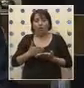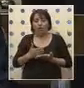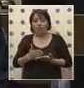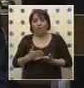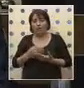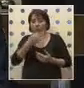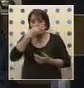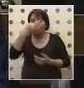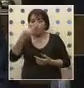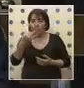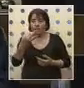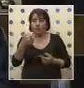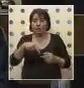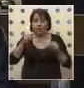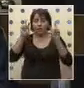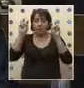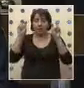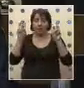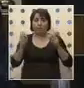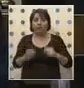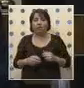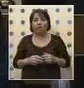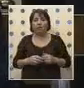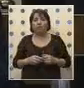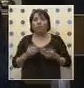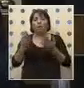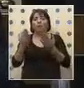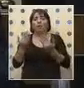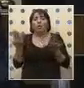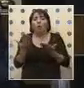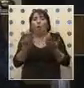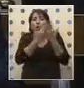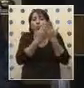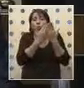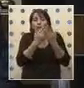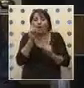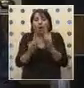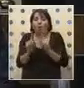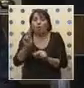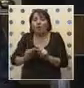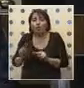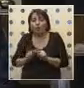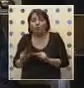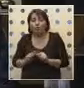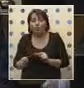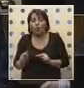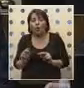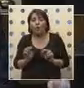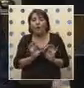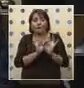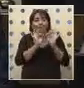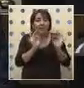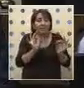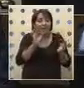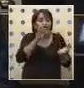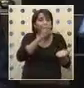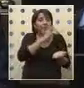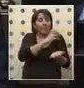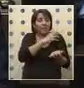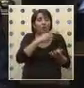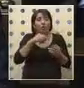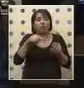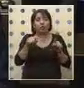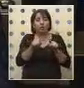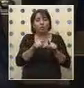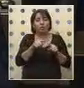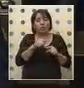de poder plantear este tema y solicitarle eventualmente cómo poder estudiar alguna salida, alguna solución para el caso particular de una región como